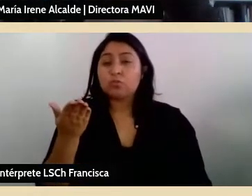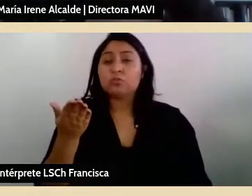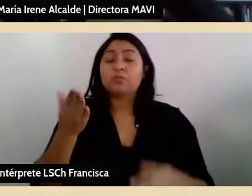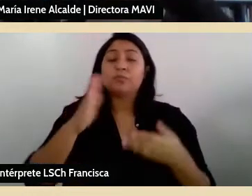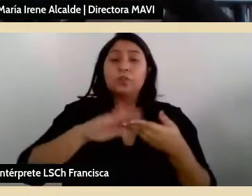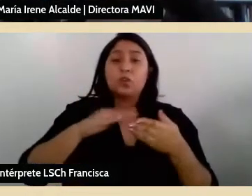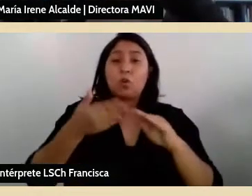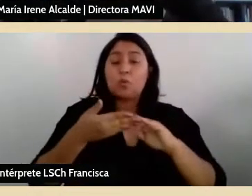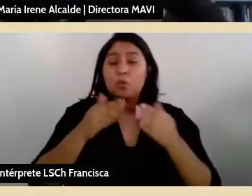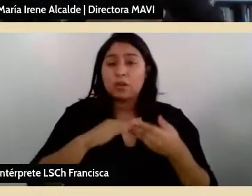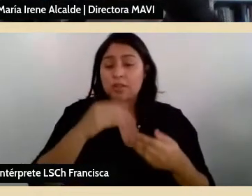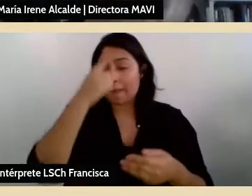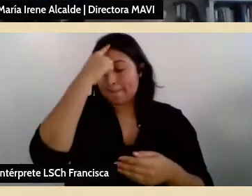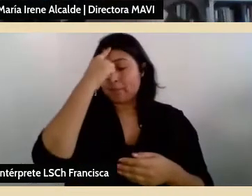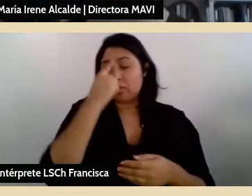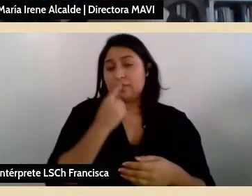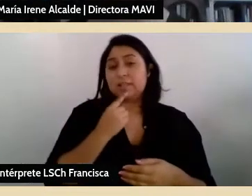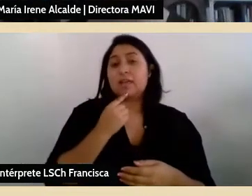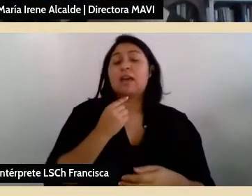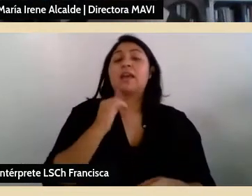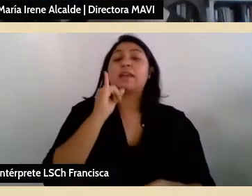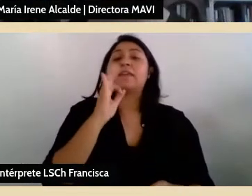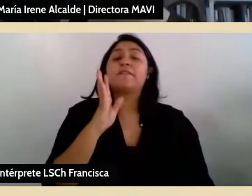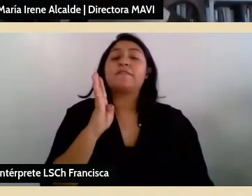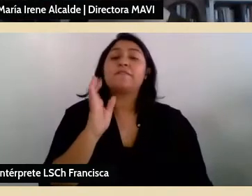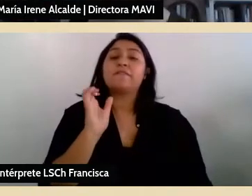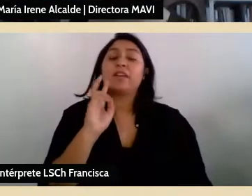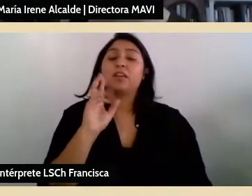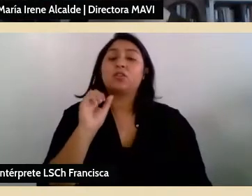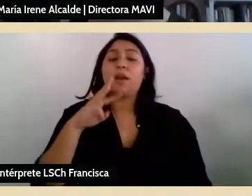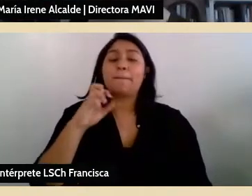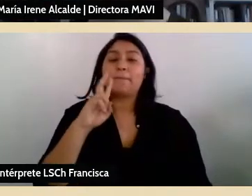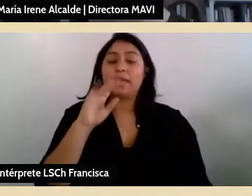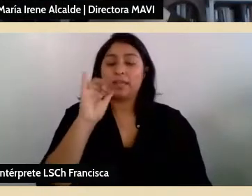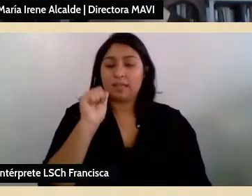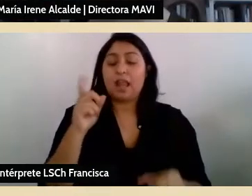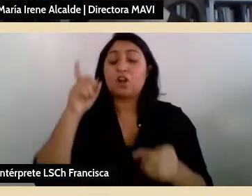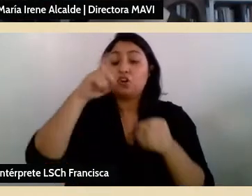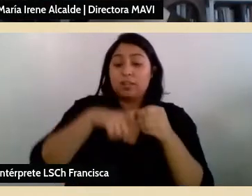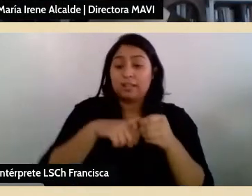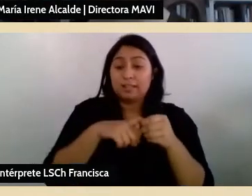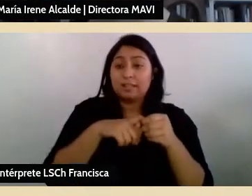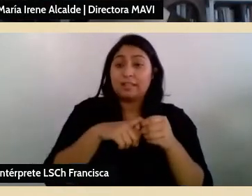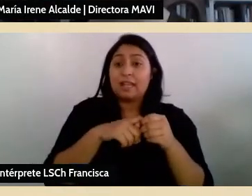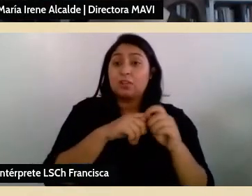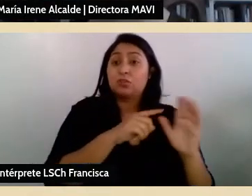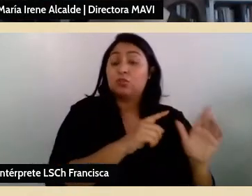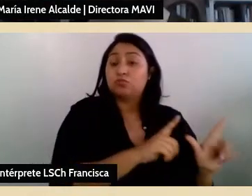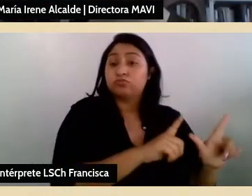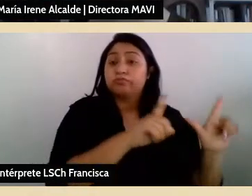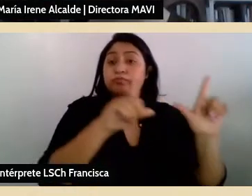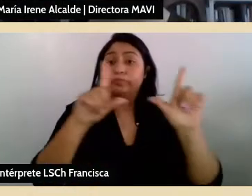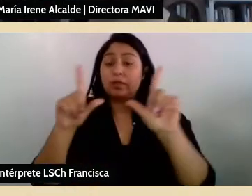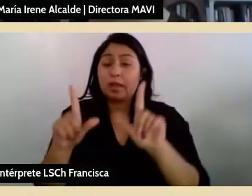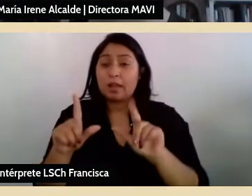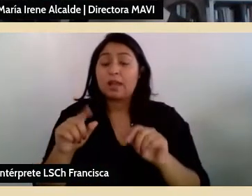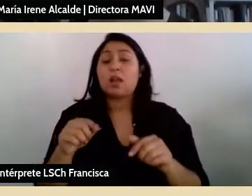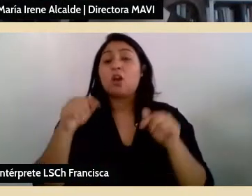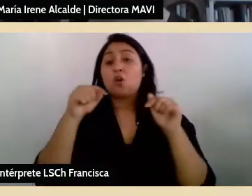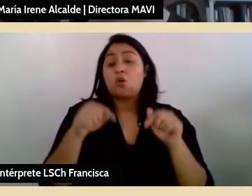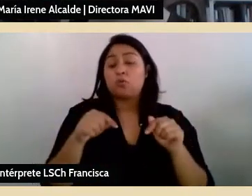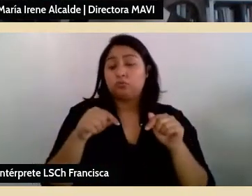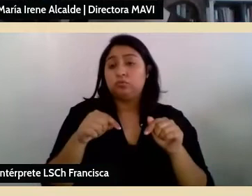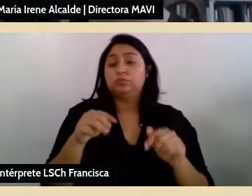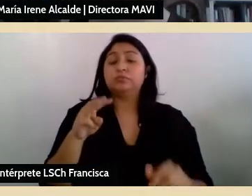museológica de Iberoamérica que se está conectando a esta transmisión colaborativa en esta jornada de día miércoles. En